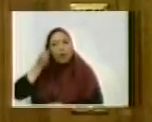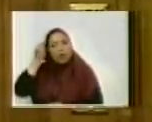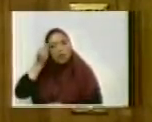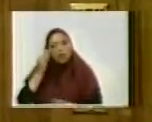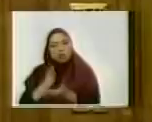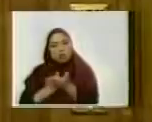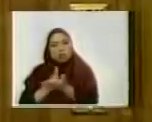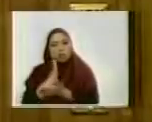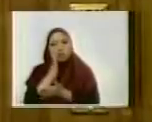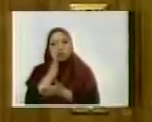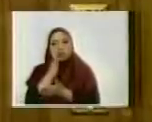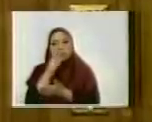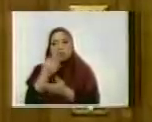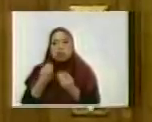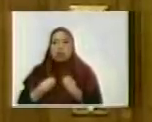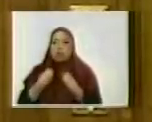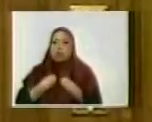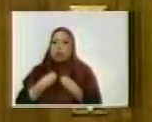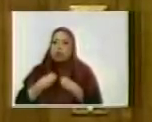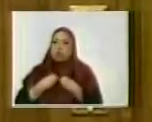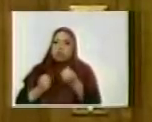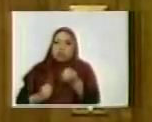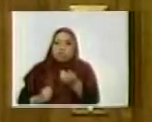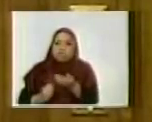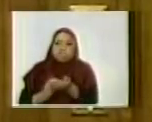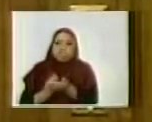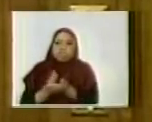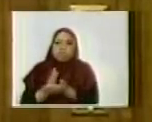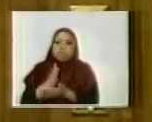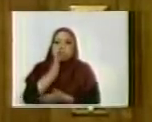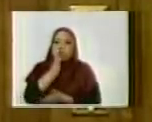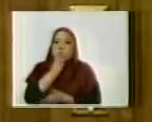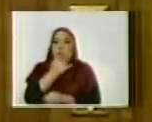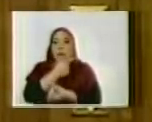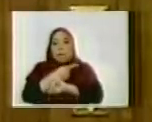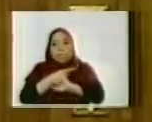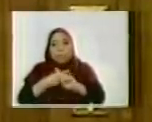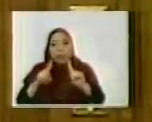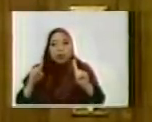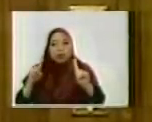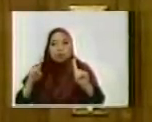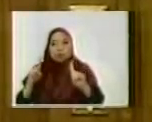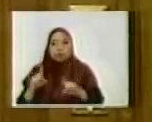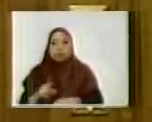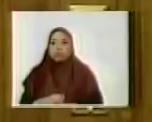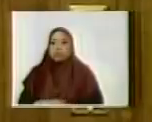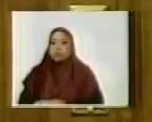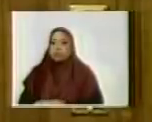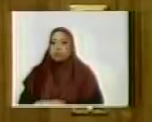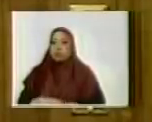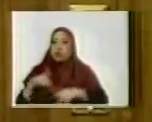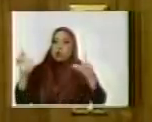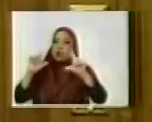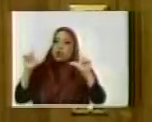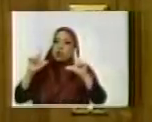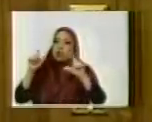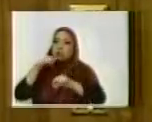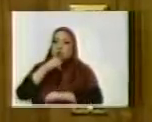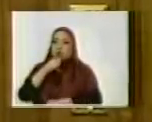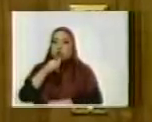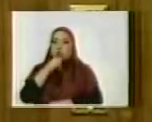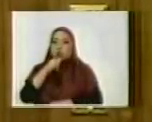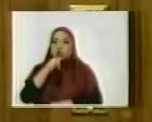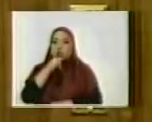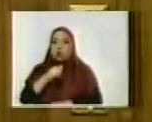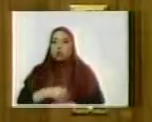la posibilidad de alargar la vida. Sin embargo, la televisión del Estado nos dio la